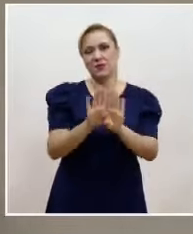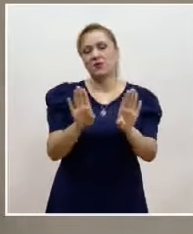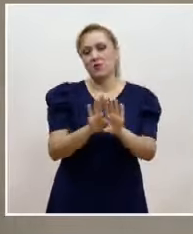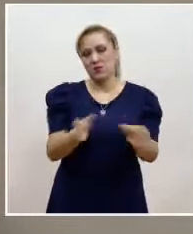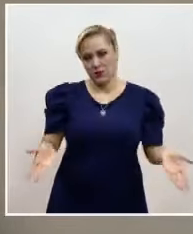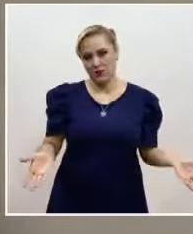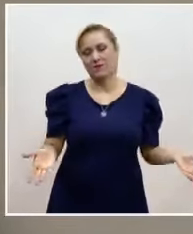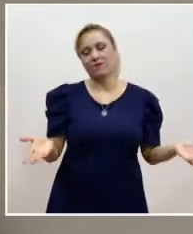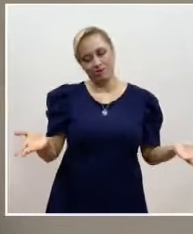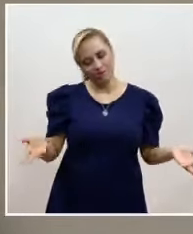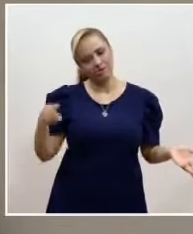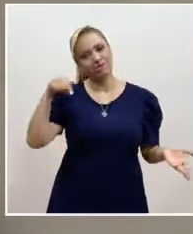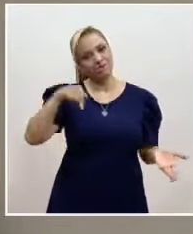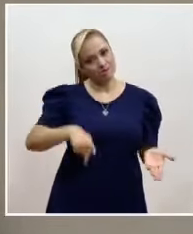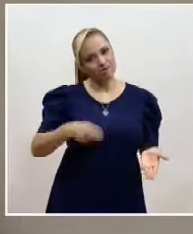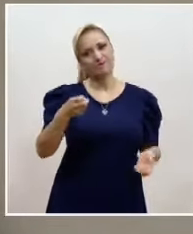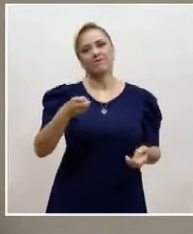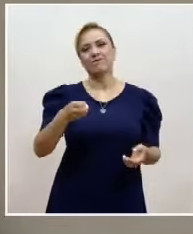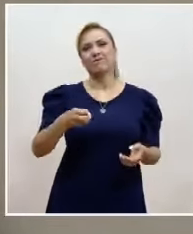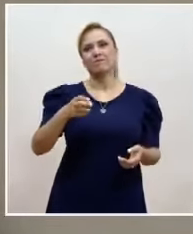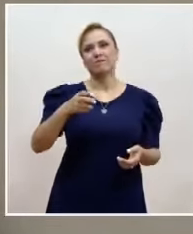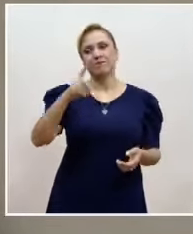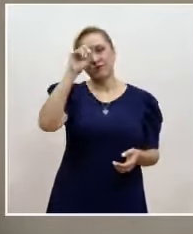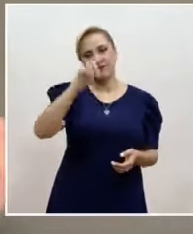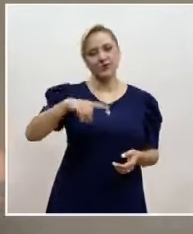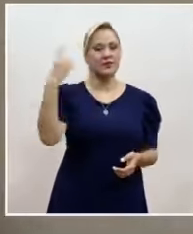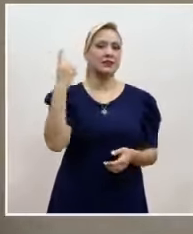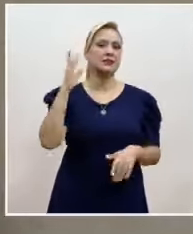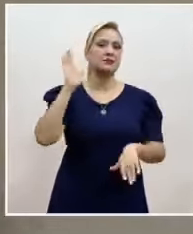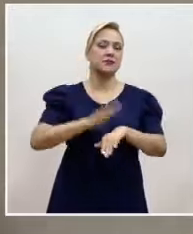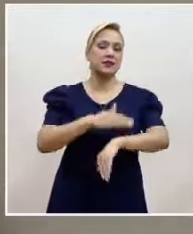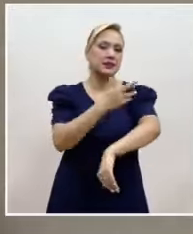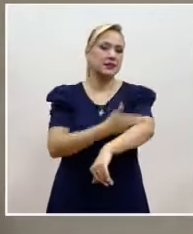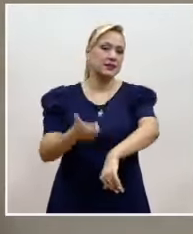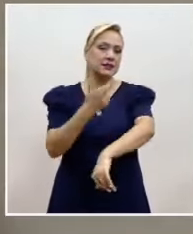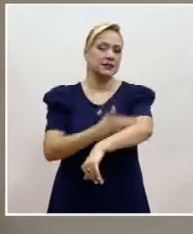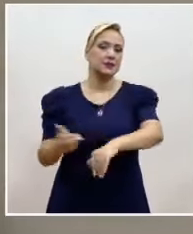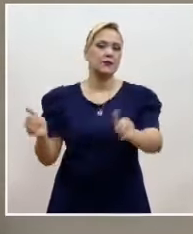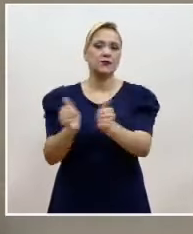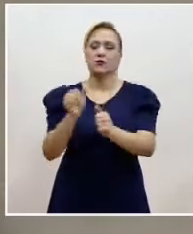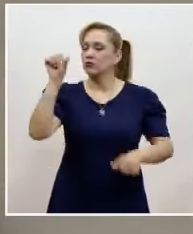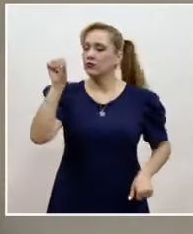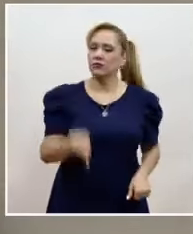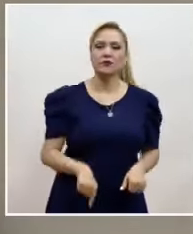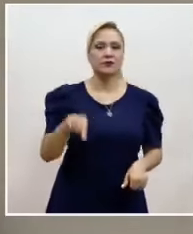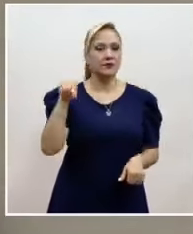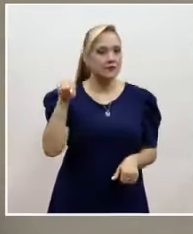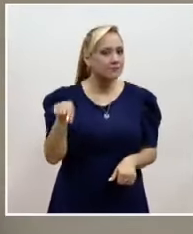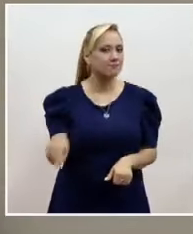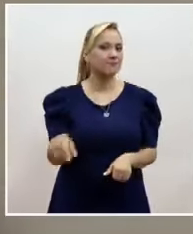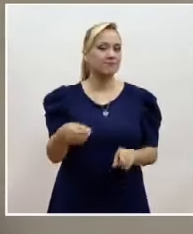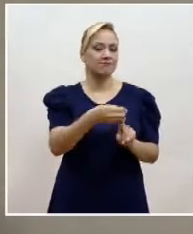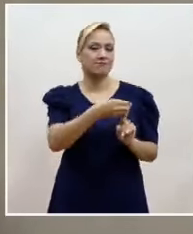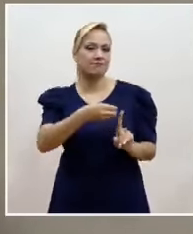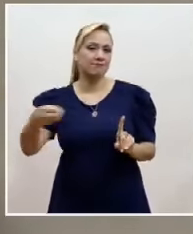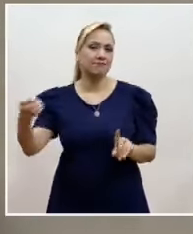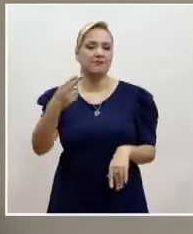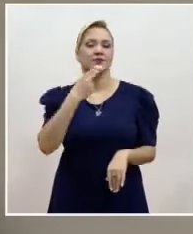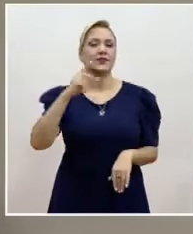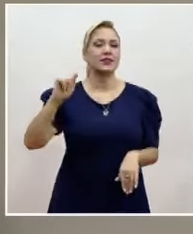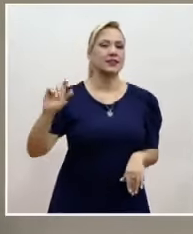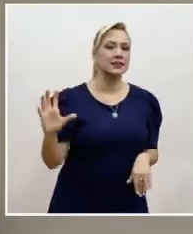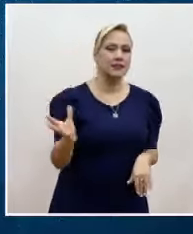forma de acceder de manera física y entonces todos estos esfuerzos que quizá estaban menos regulados tuvieron la